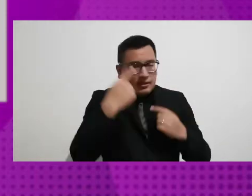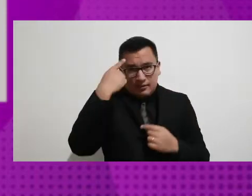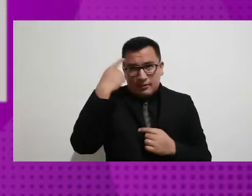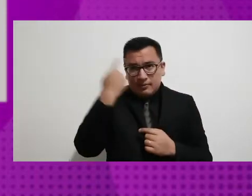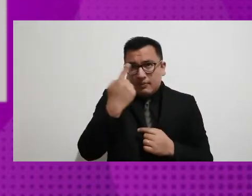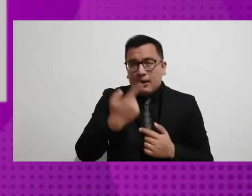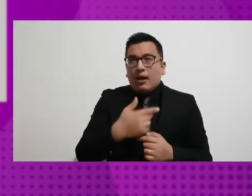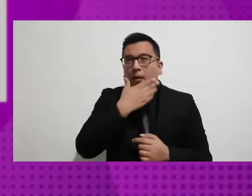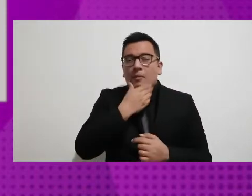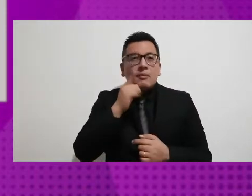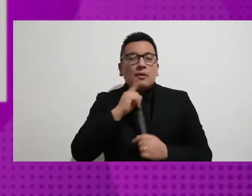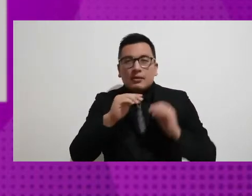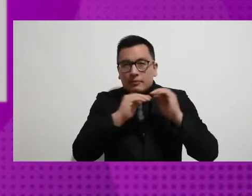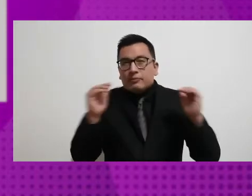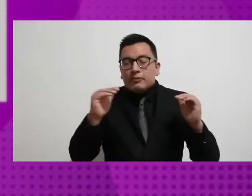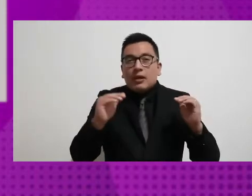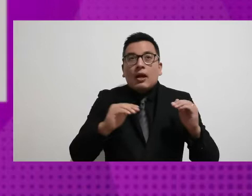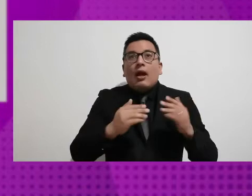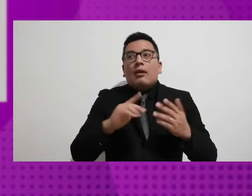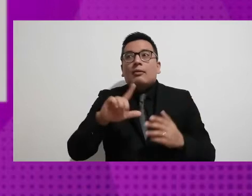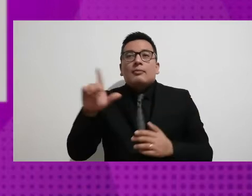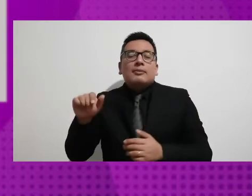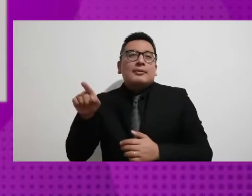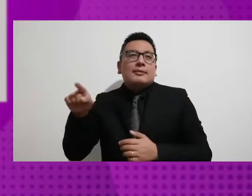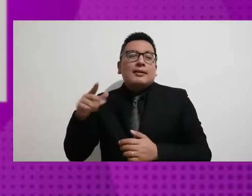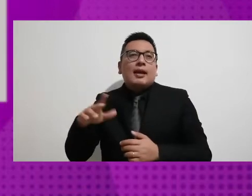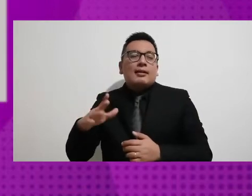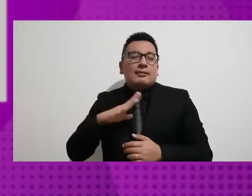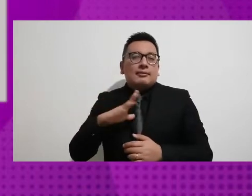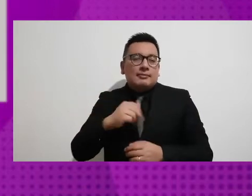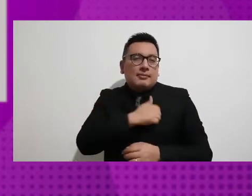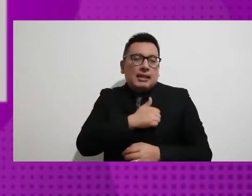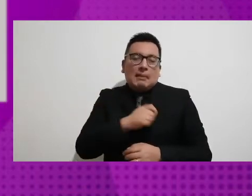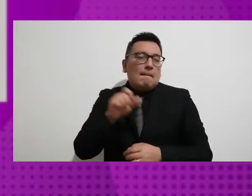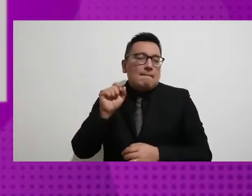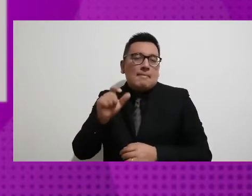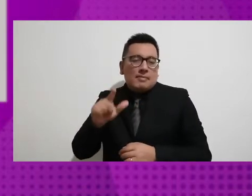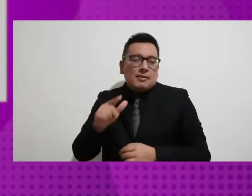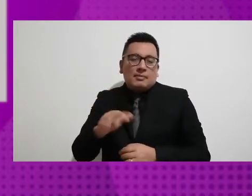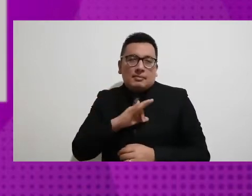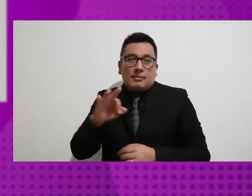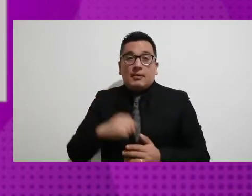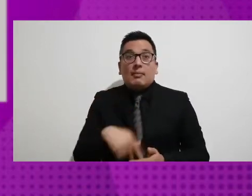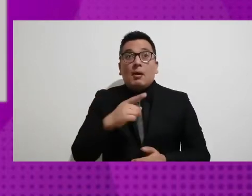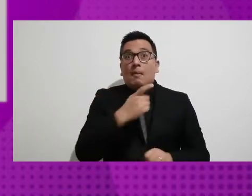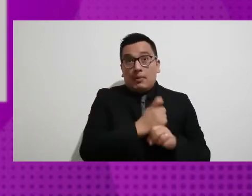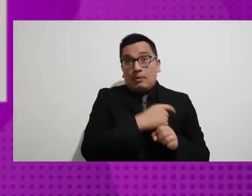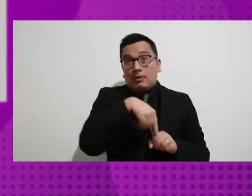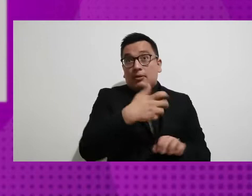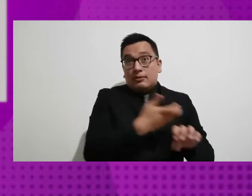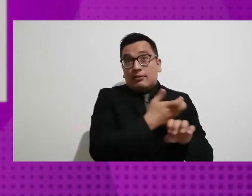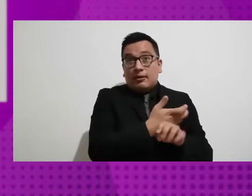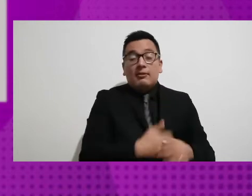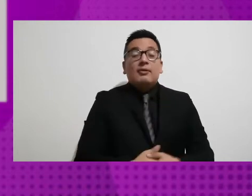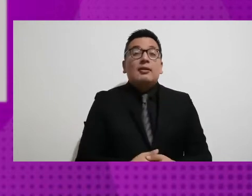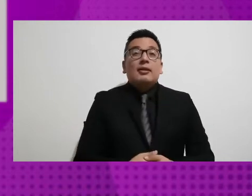salta hacia ya las elecciones federales. Lo primero es que en los estados se alcanza la paridad y esas buenas prácticas